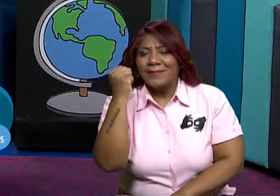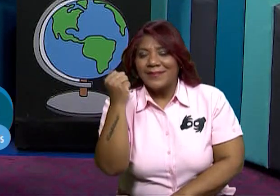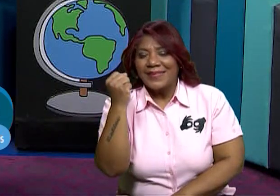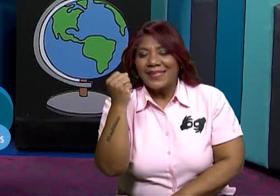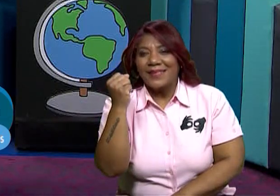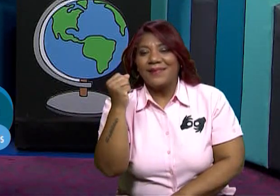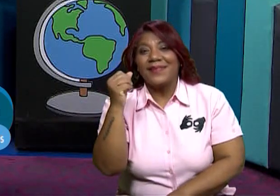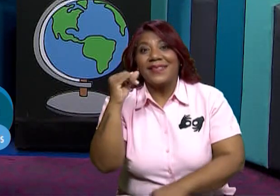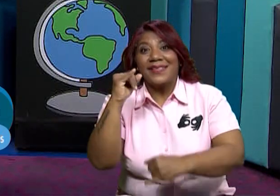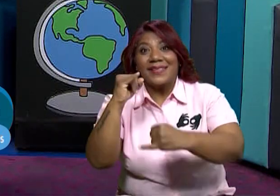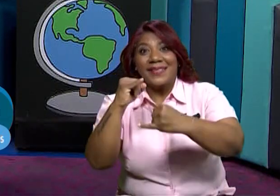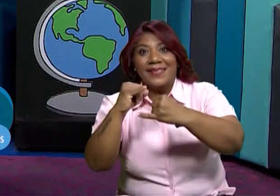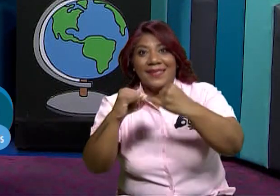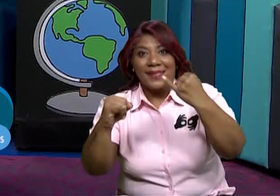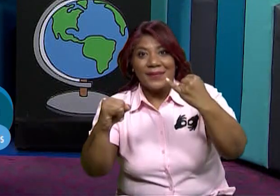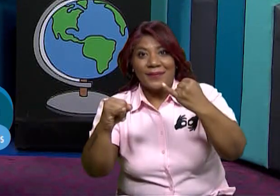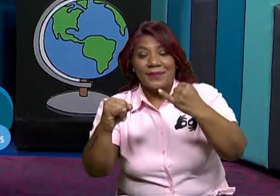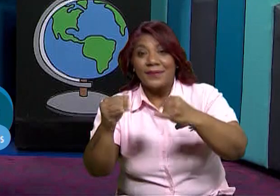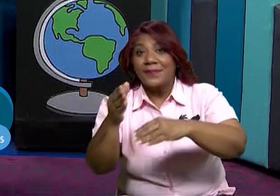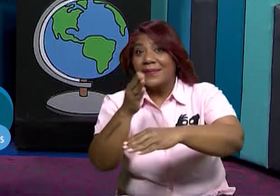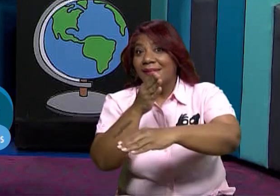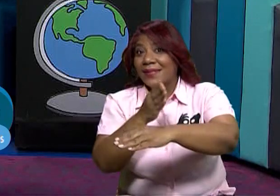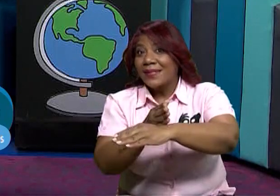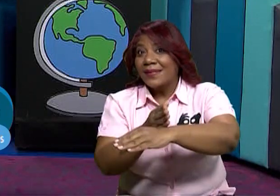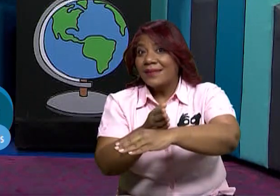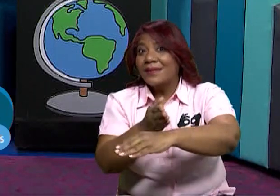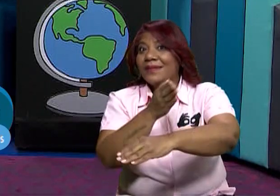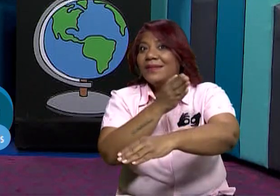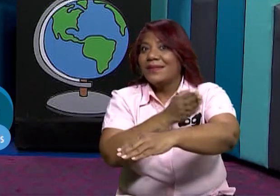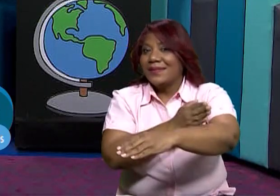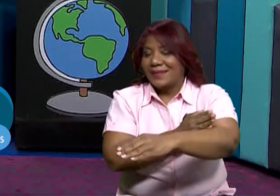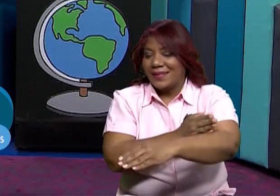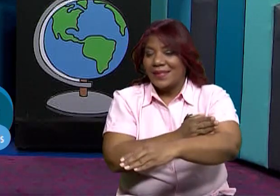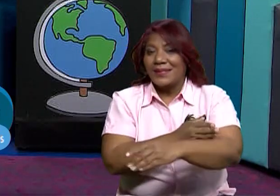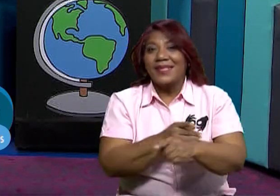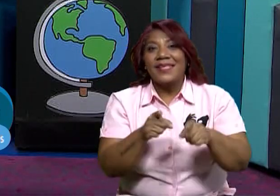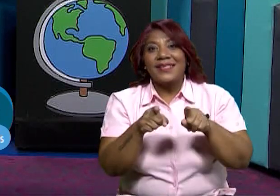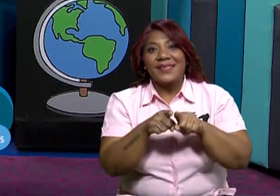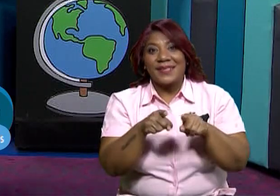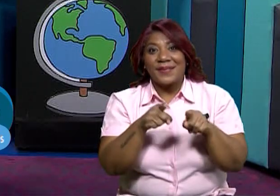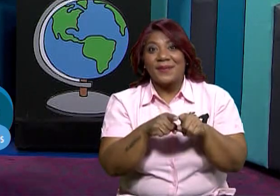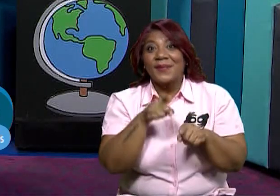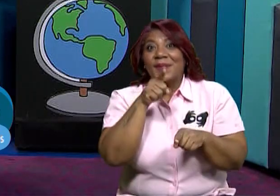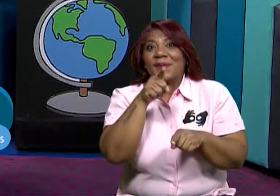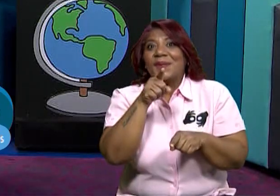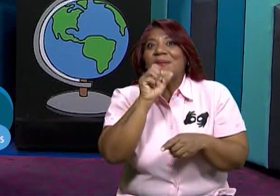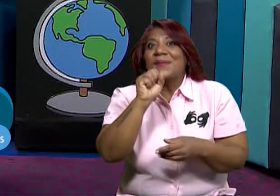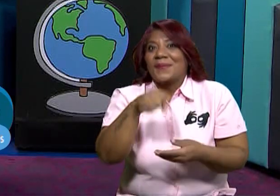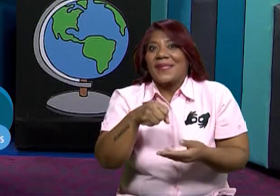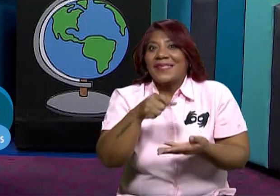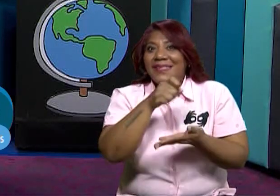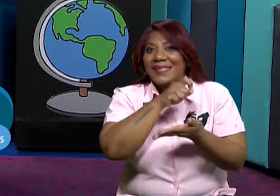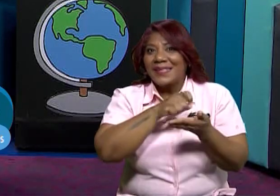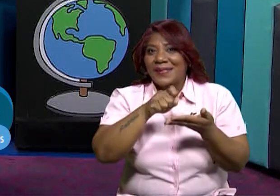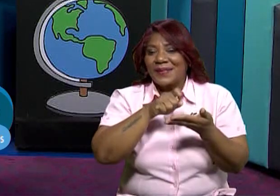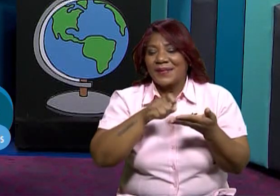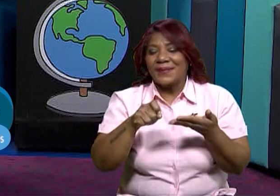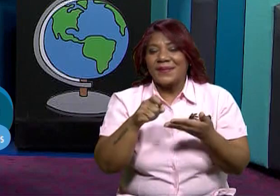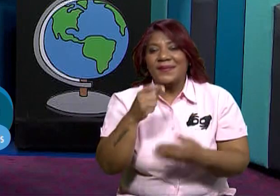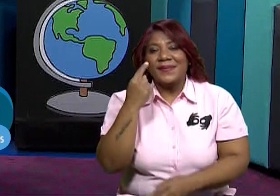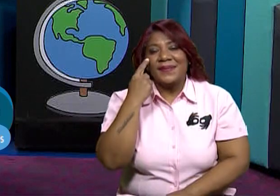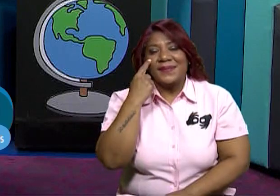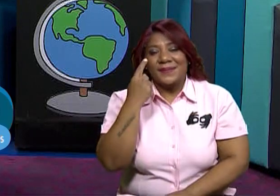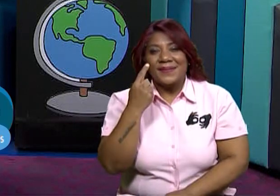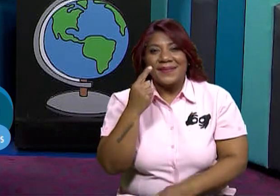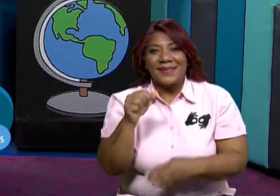y sobreesdrújula, y vamos a escribir oraciones, es decir, vamos a redactar. Para ello, antes vamos